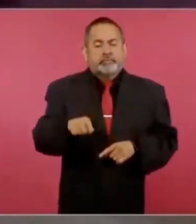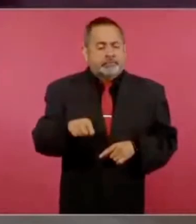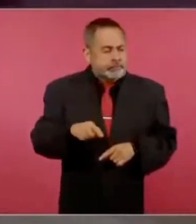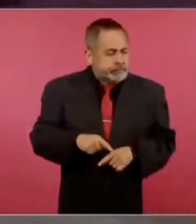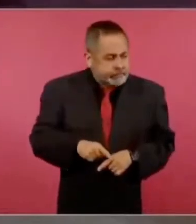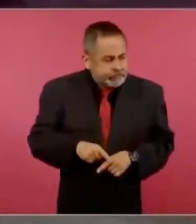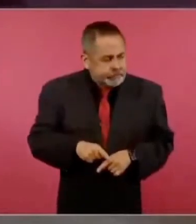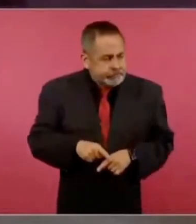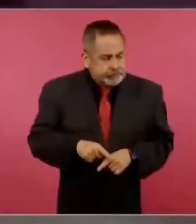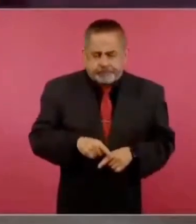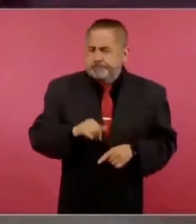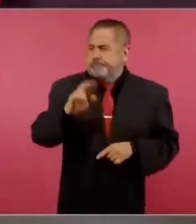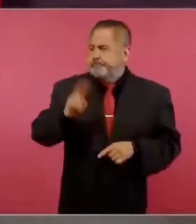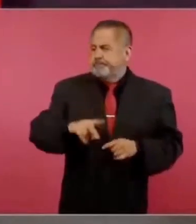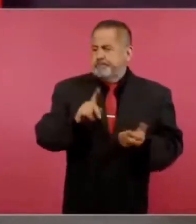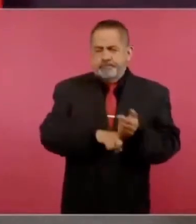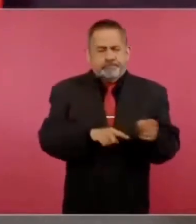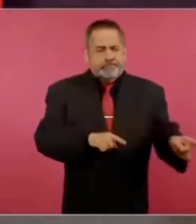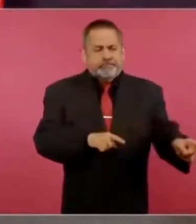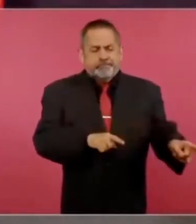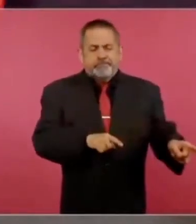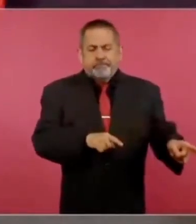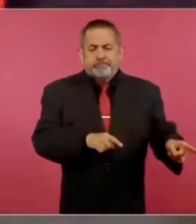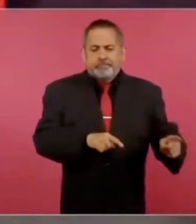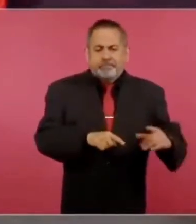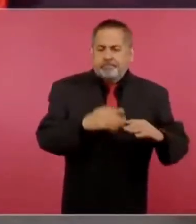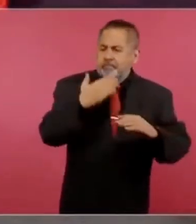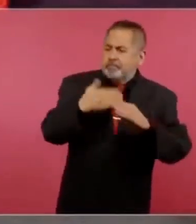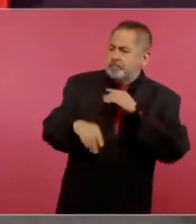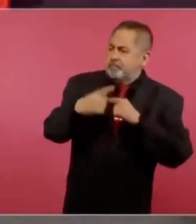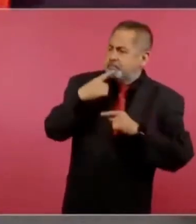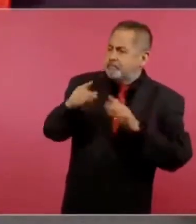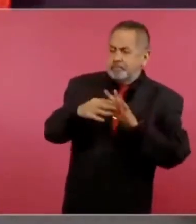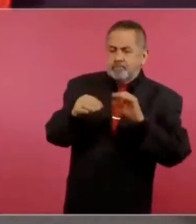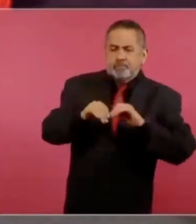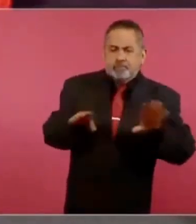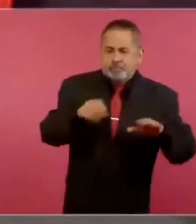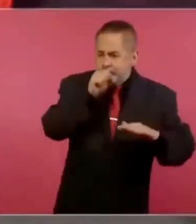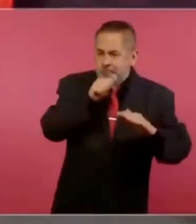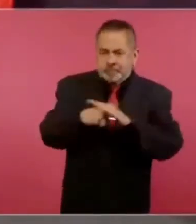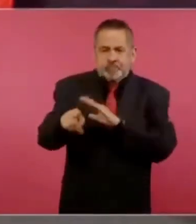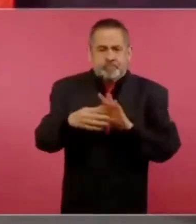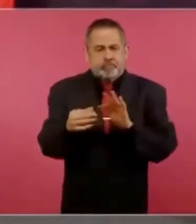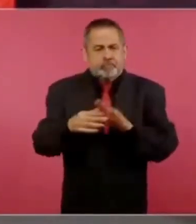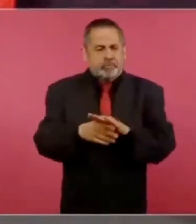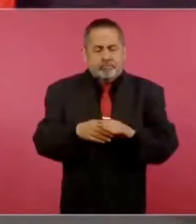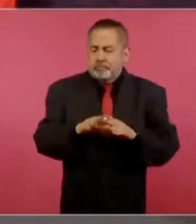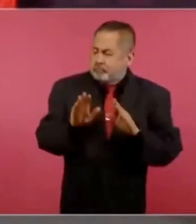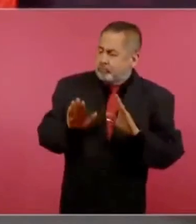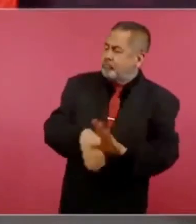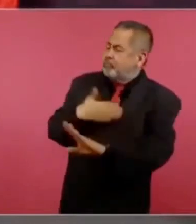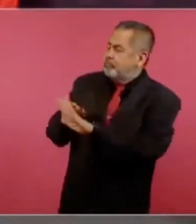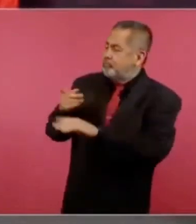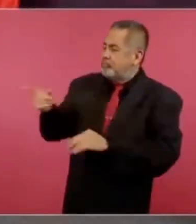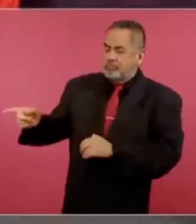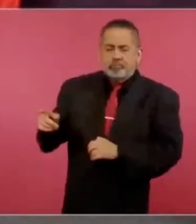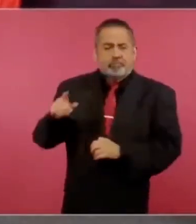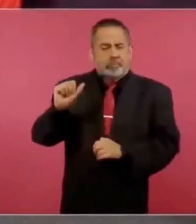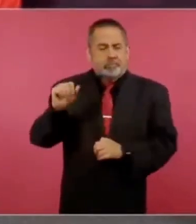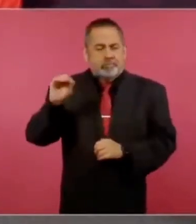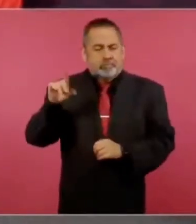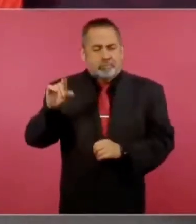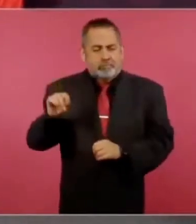aseguró que sí, se había demostrado que salían esos mensajes en contra mía, la guerra sucia,